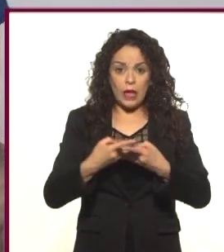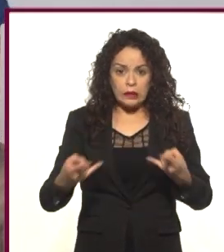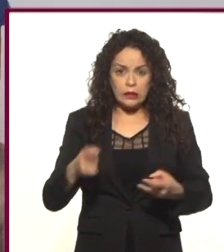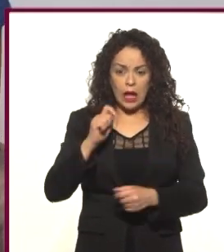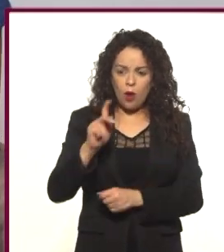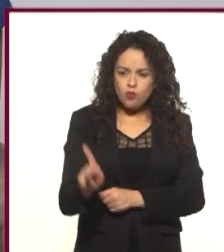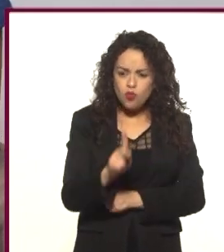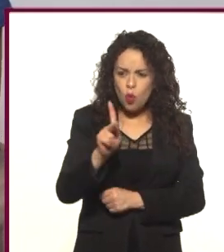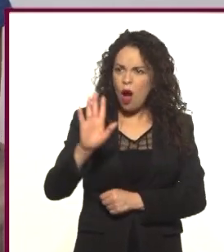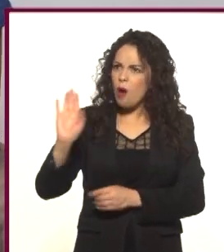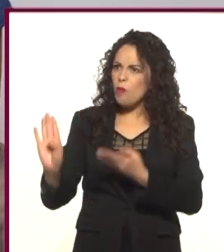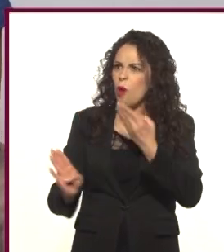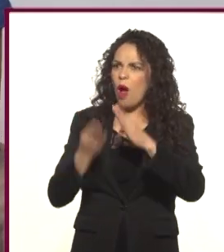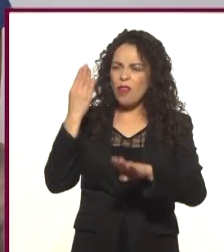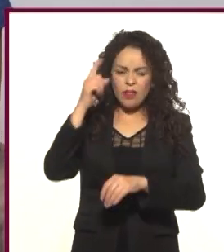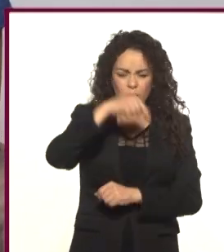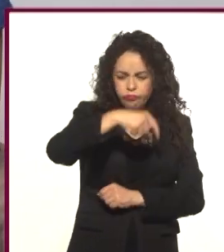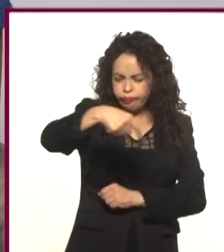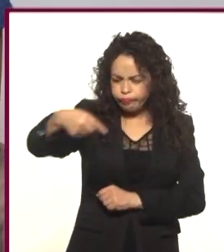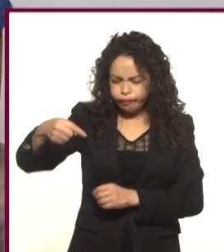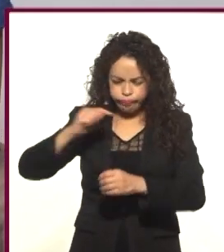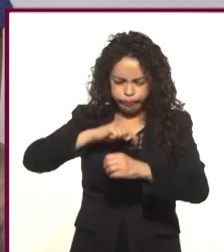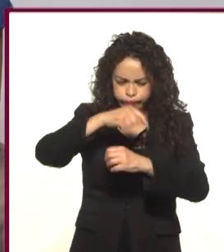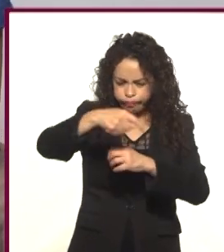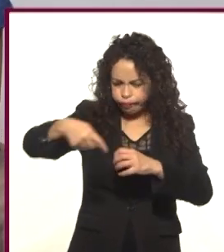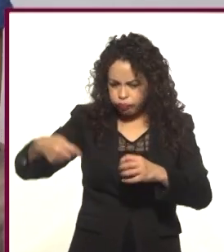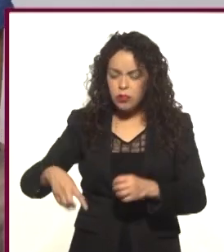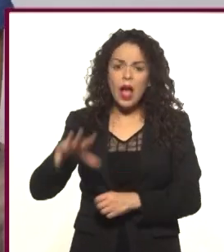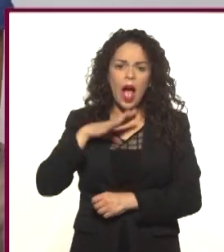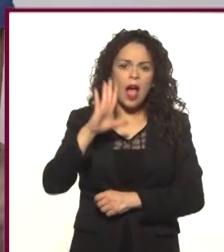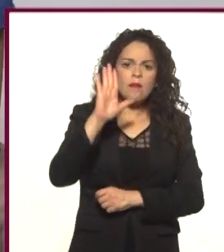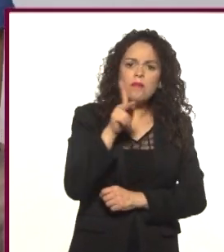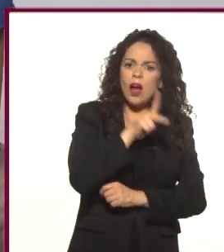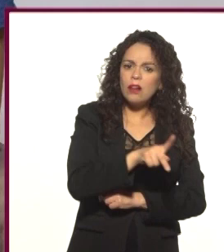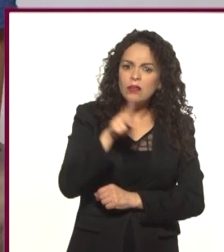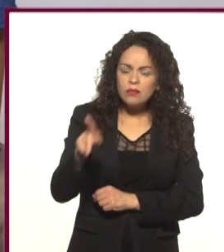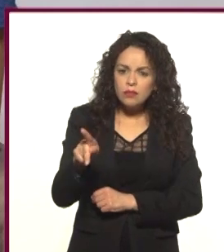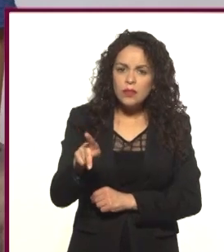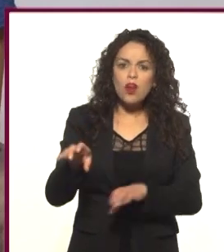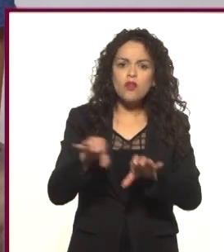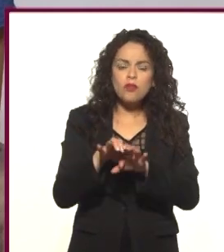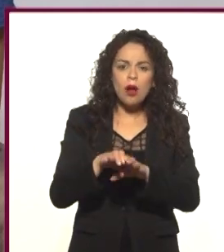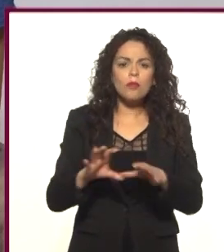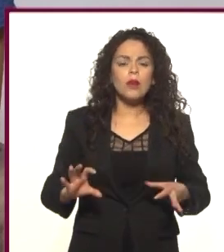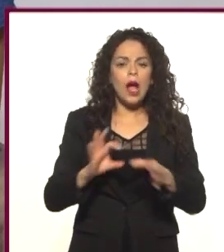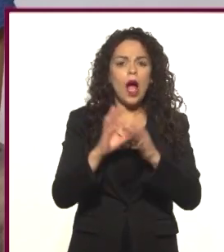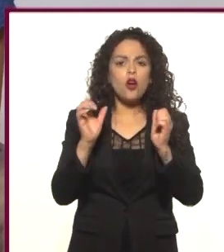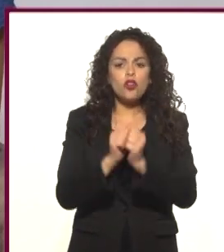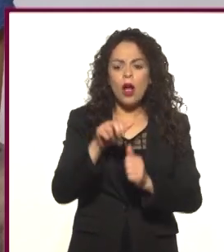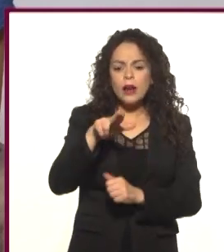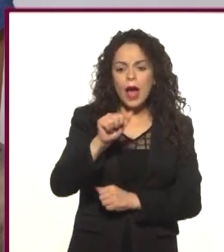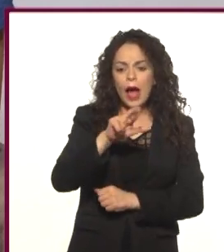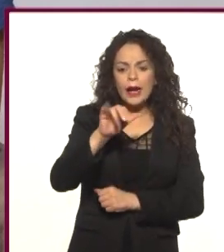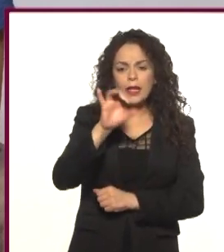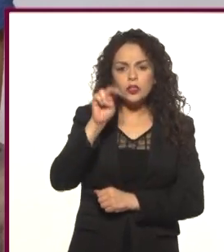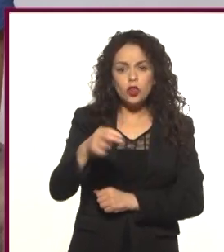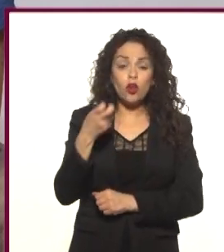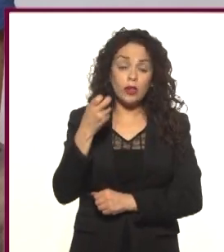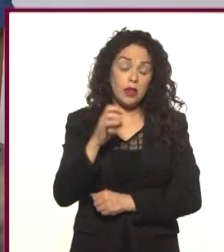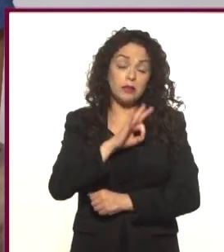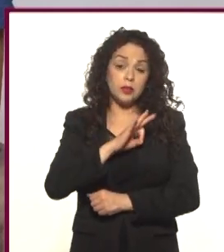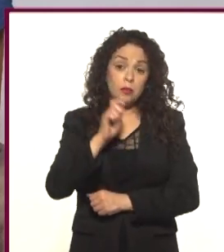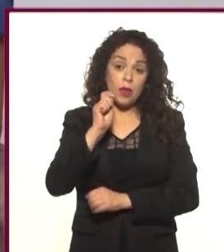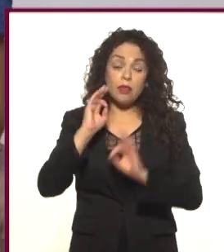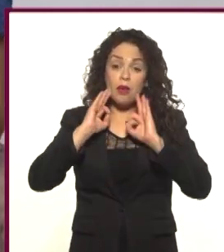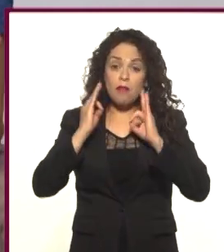en las historias de los pueblos de todo el mundo hay similitudes en cuanto a los personajes y sus funciones en la narración. Y son también de